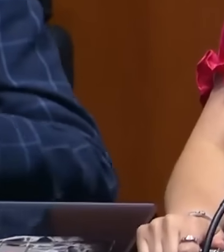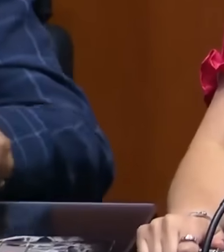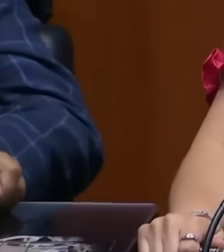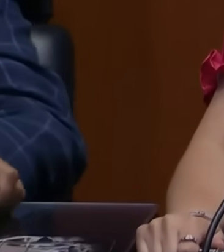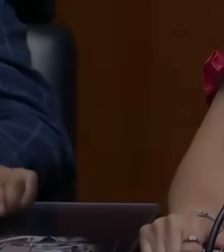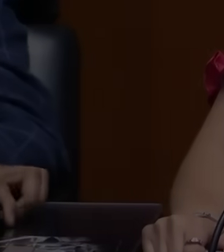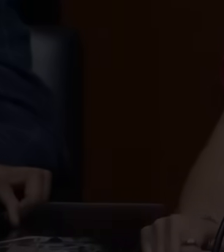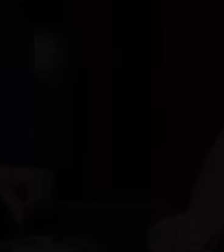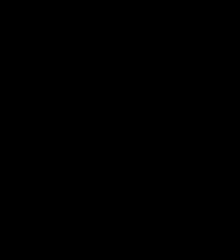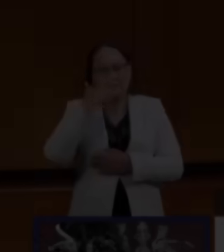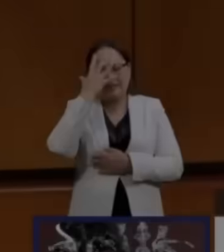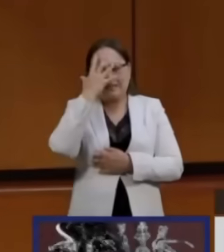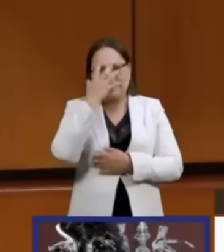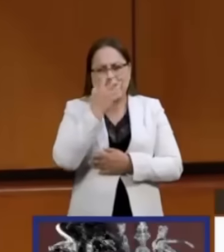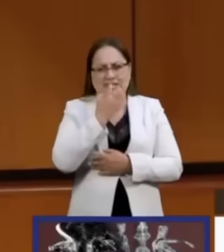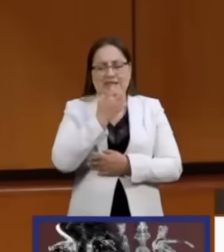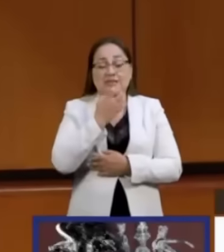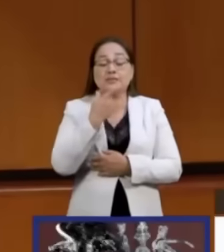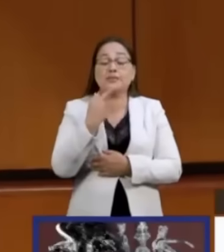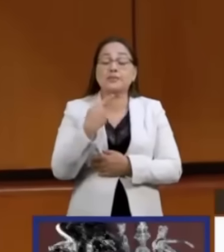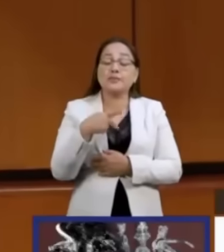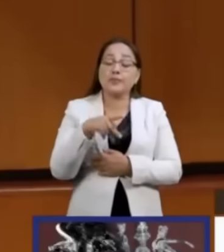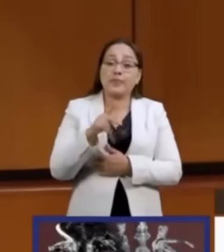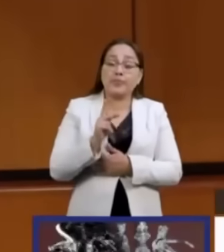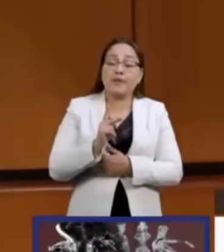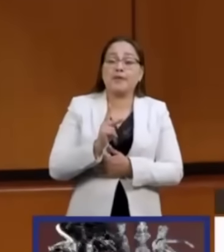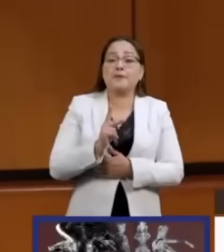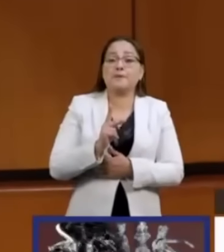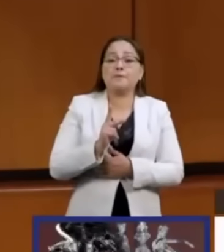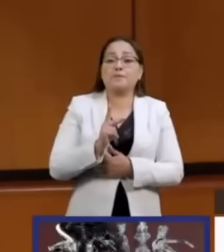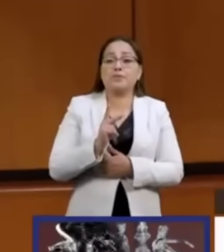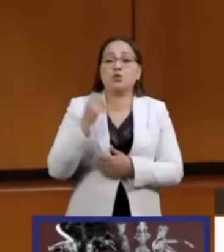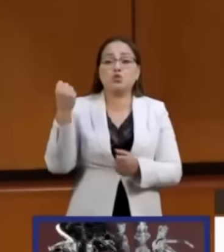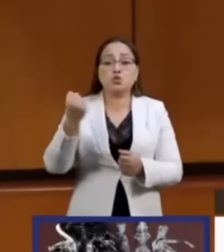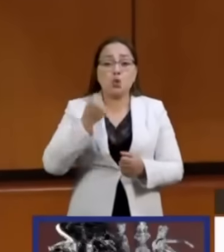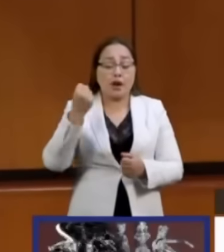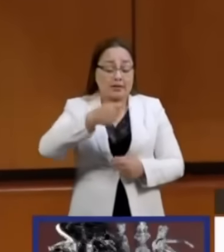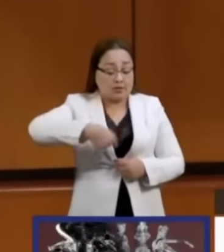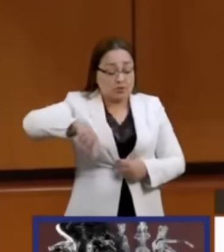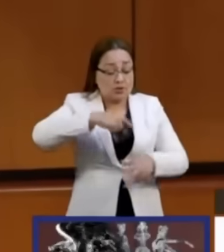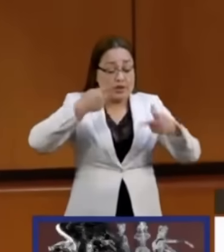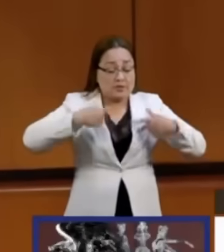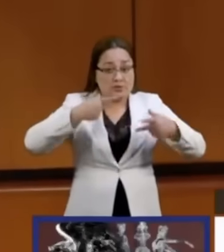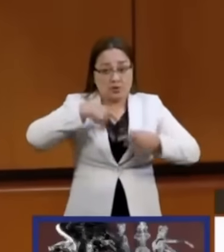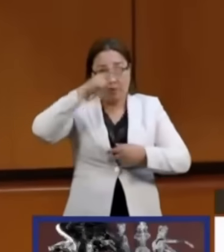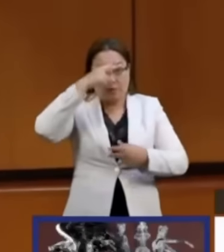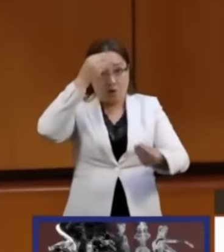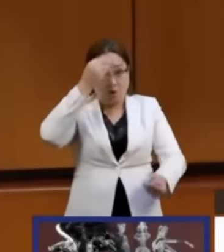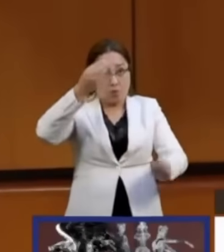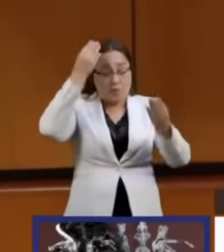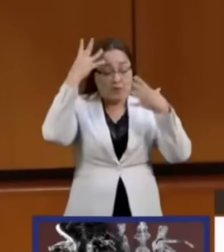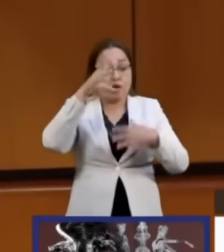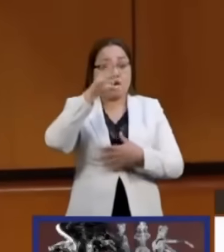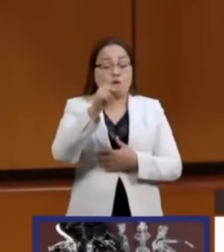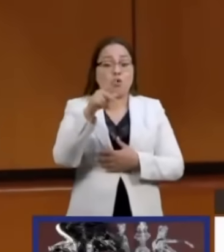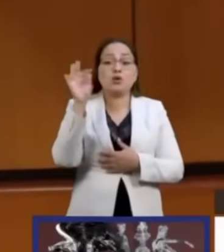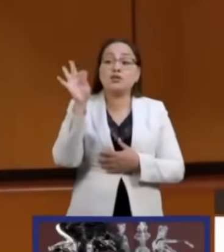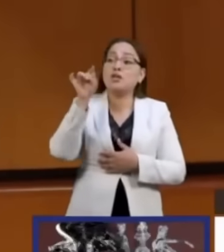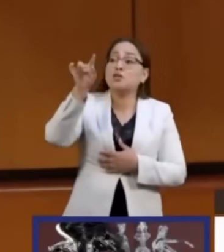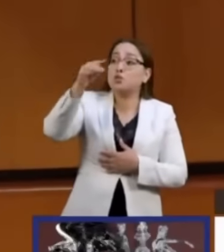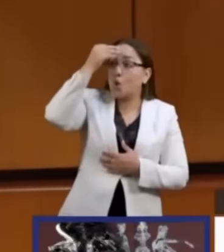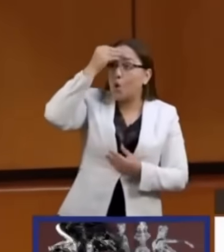hace? Pero por fortuna, el pueblo no olvida. Y si a ustedes se les olvidó,